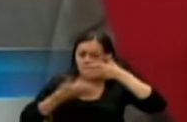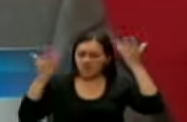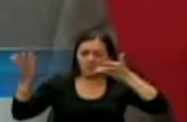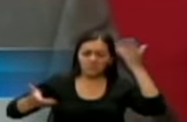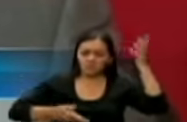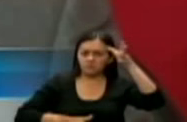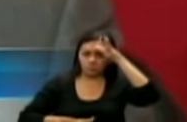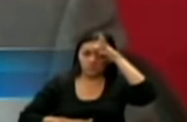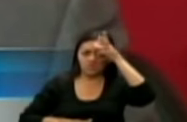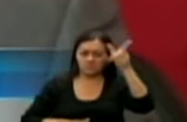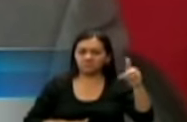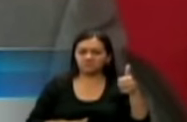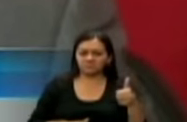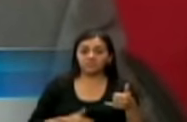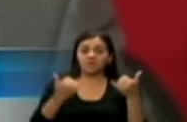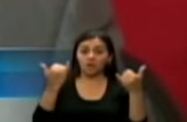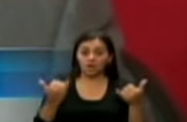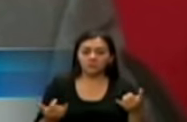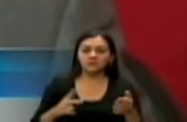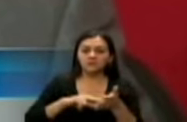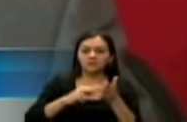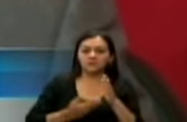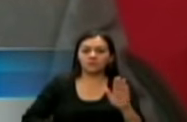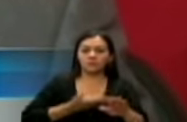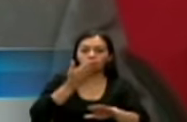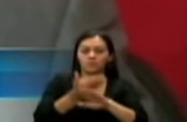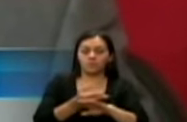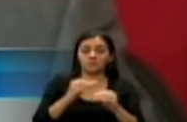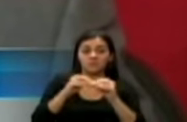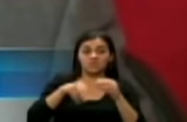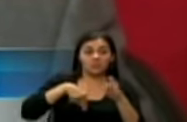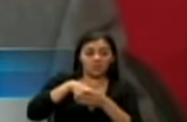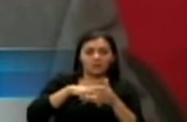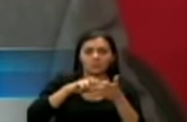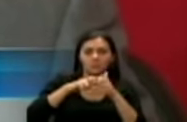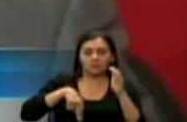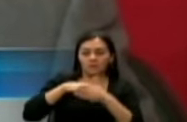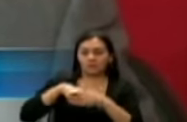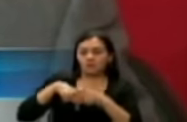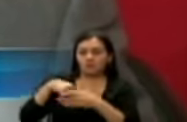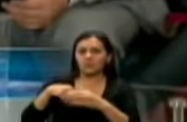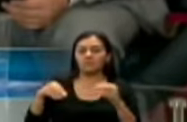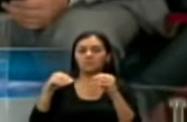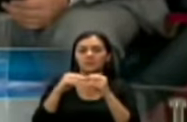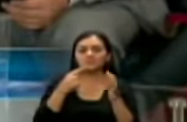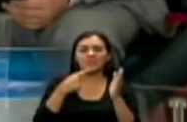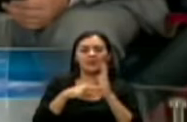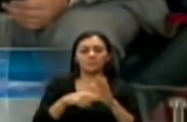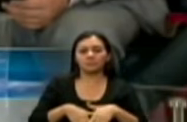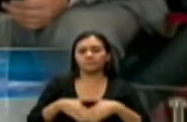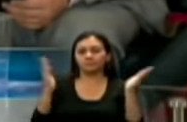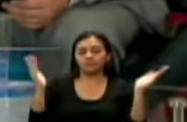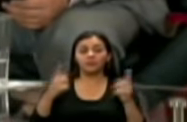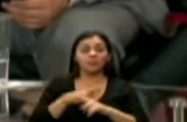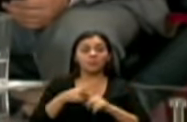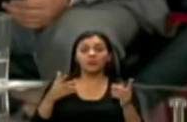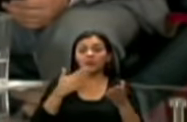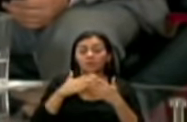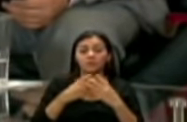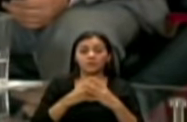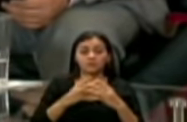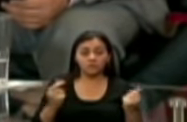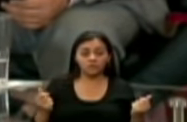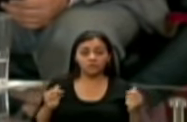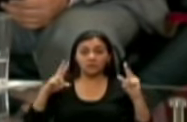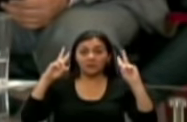que hemos avanzado, los obstáculos que tenemos y las referencias centrales. Cuando él plantea, si no se resuelve el tema económico,